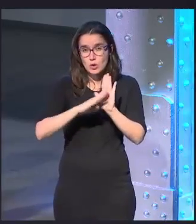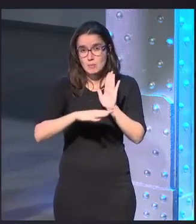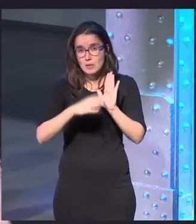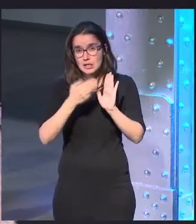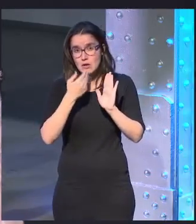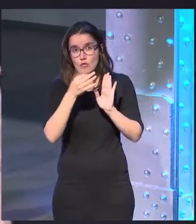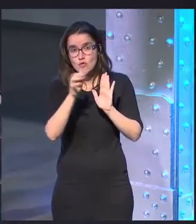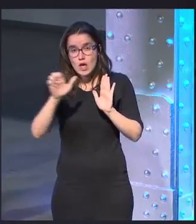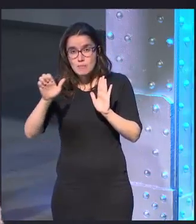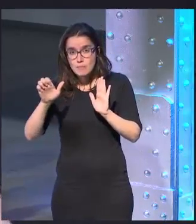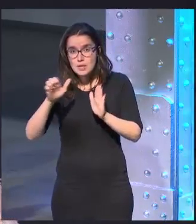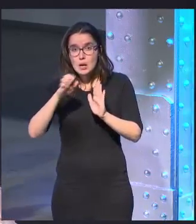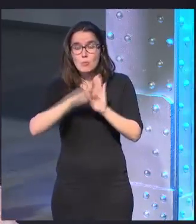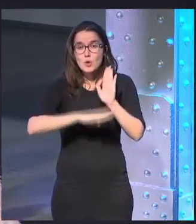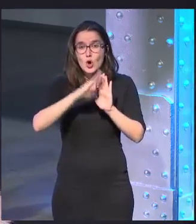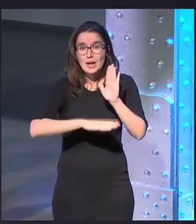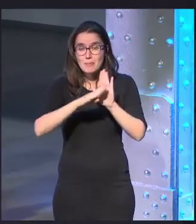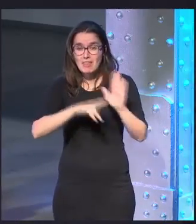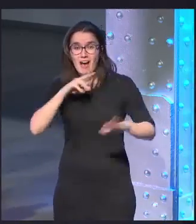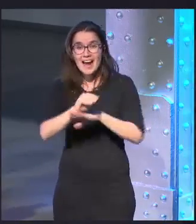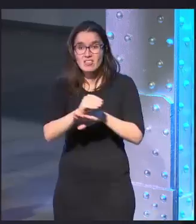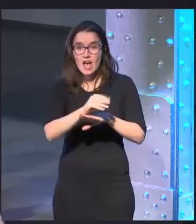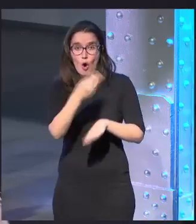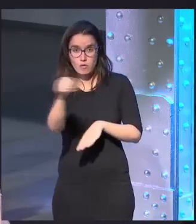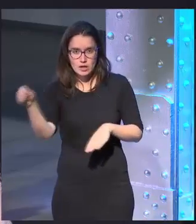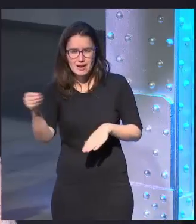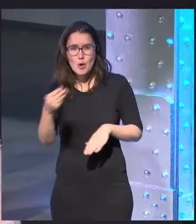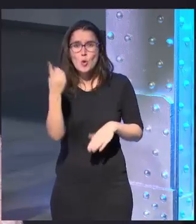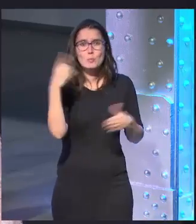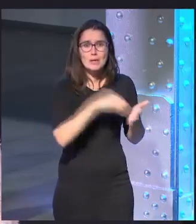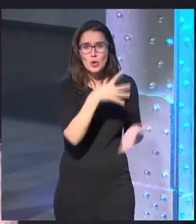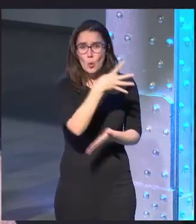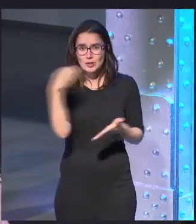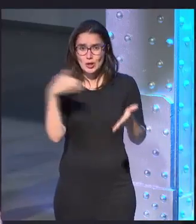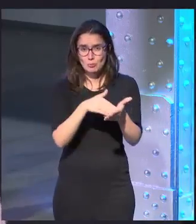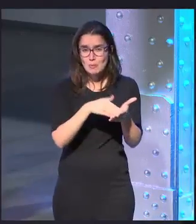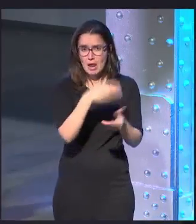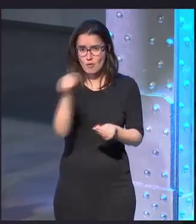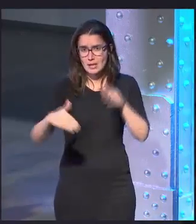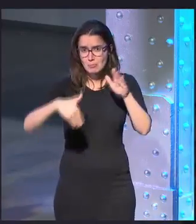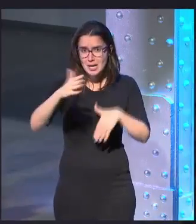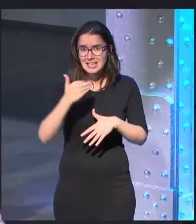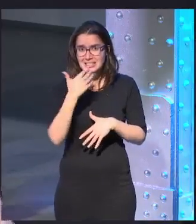fue y como es el programa de garantía juvenil, donde hay más de 1.400.000